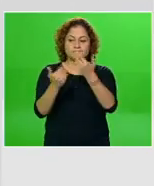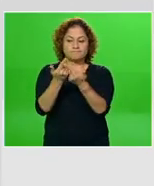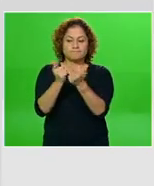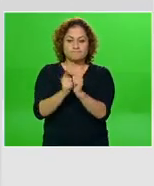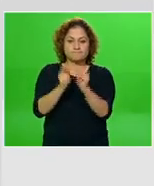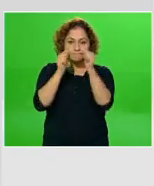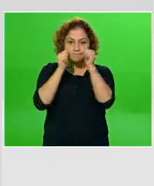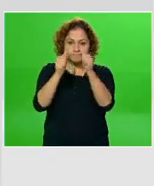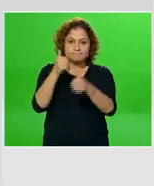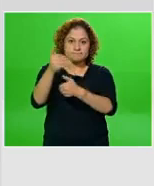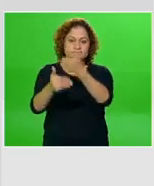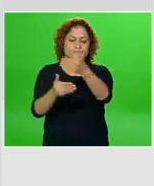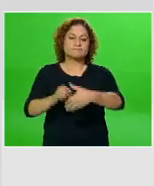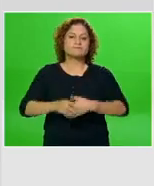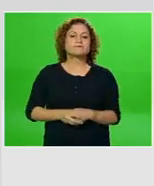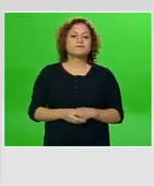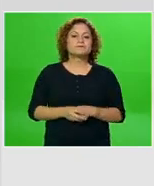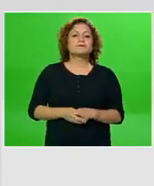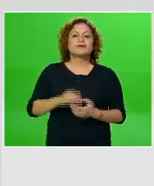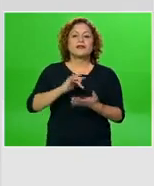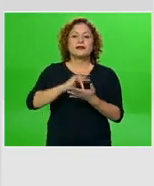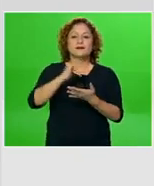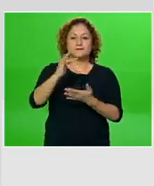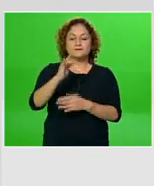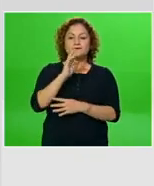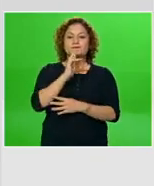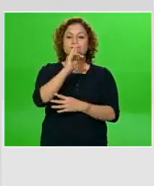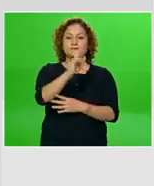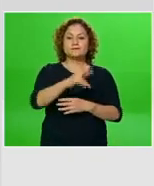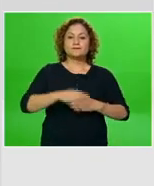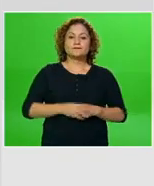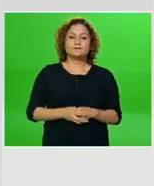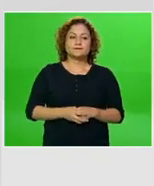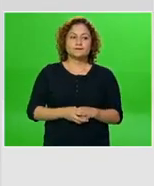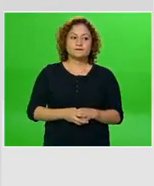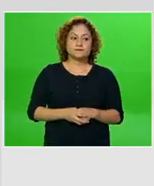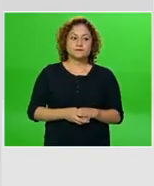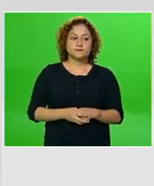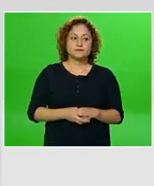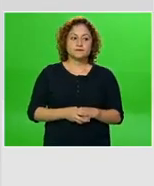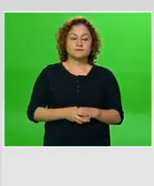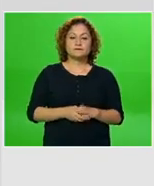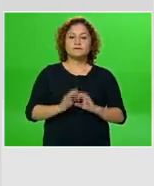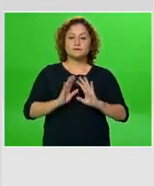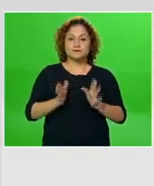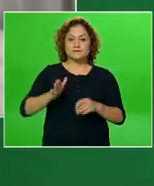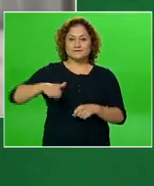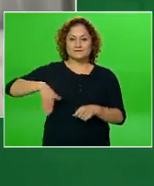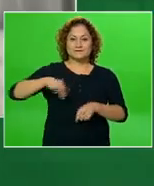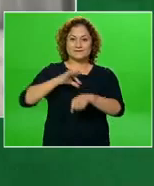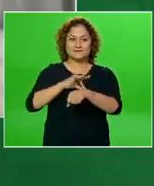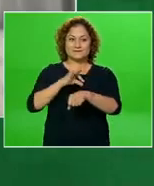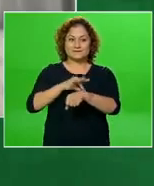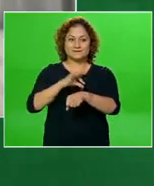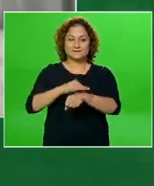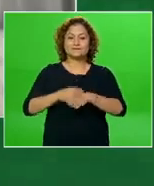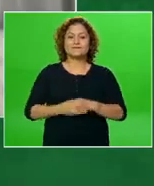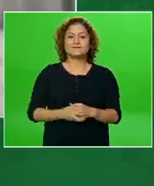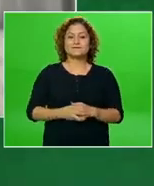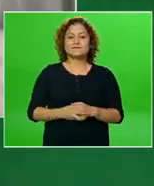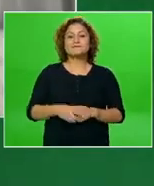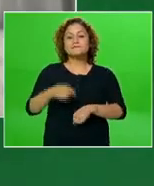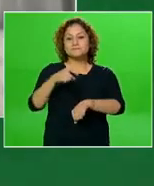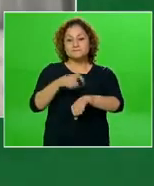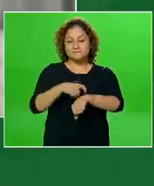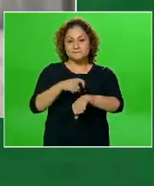muchísimas gracias por la respuesta doctora la mía y pues bueno como bien lo comentó ya por hablar del tiempo estaremos